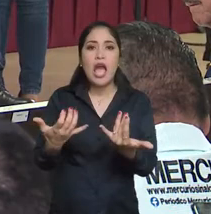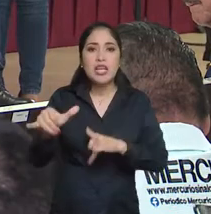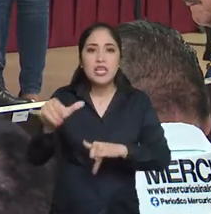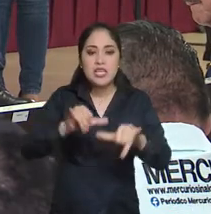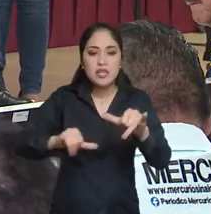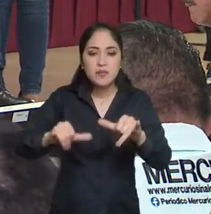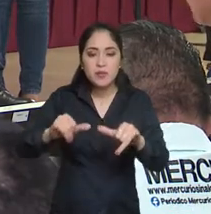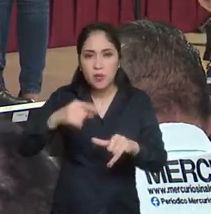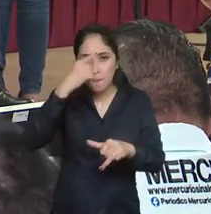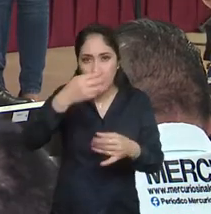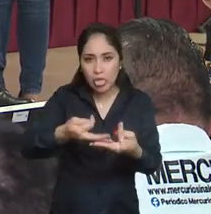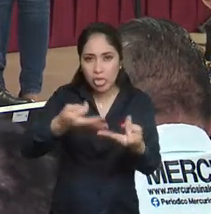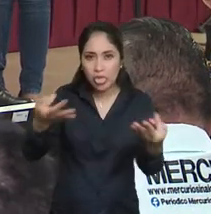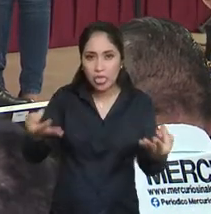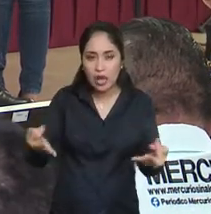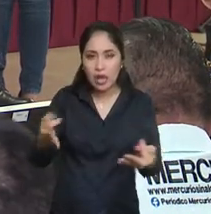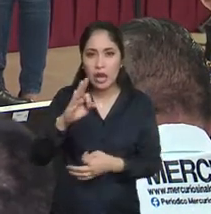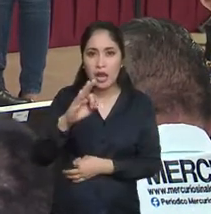Andel, pues.